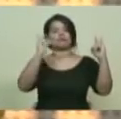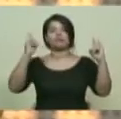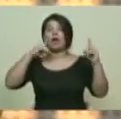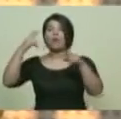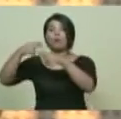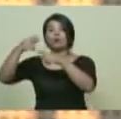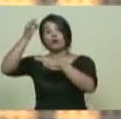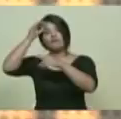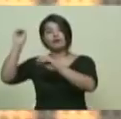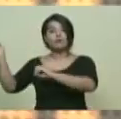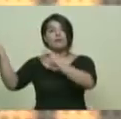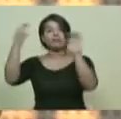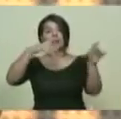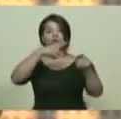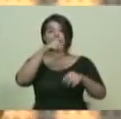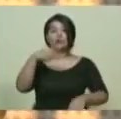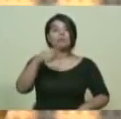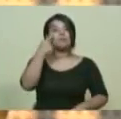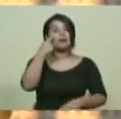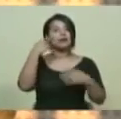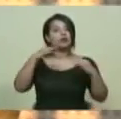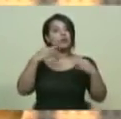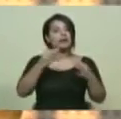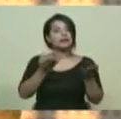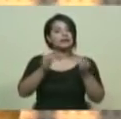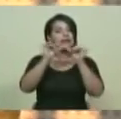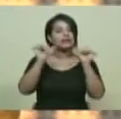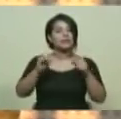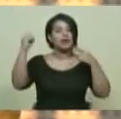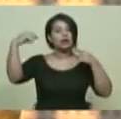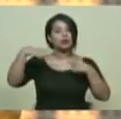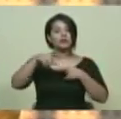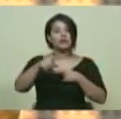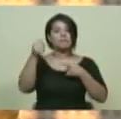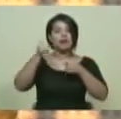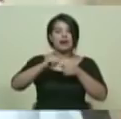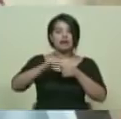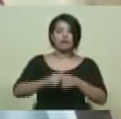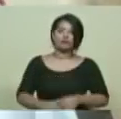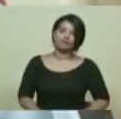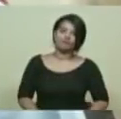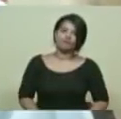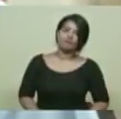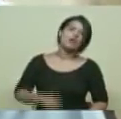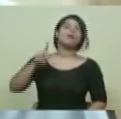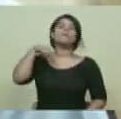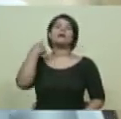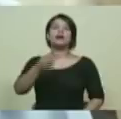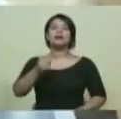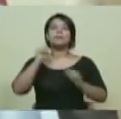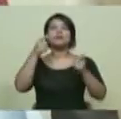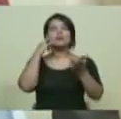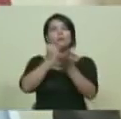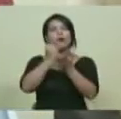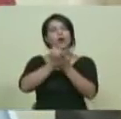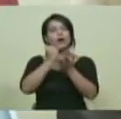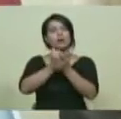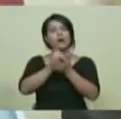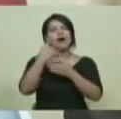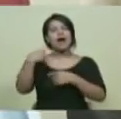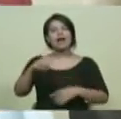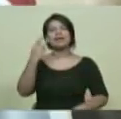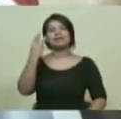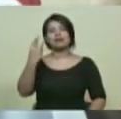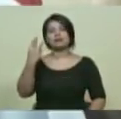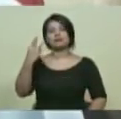Cabello para normalizar el sistema eléctrico en algunas zonas de Maracaibo. Mañana empiezan las pruebas de unos transformadores que están en Puerto